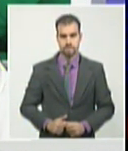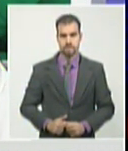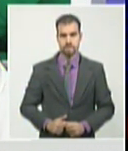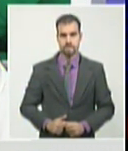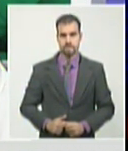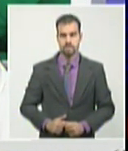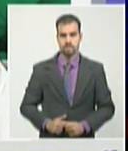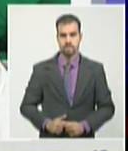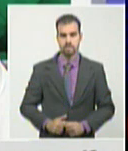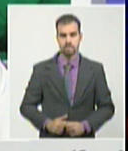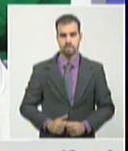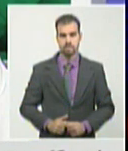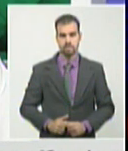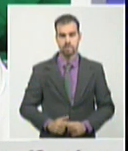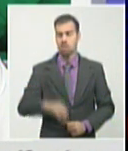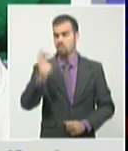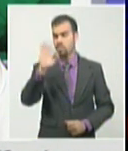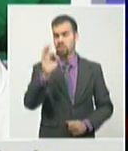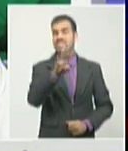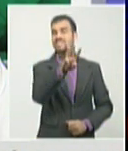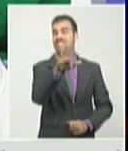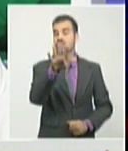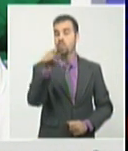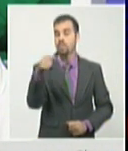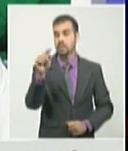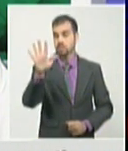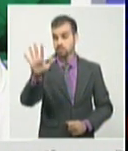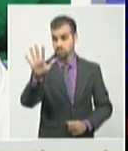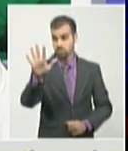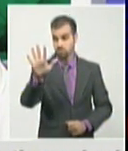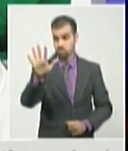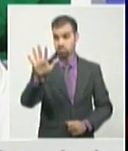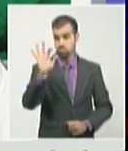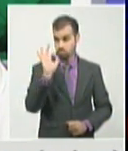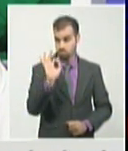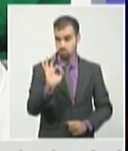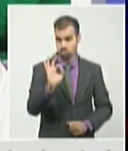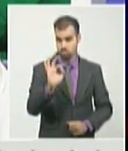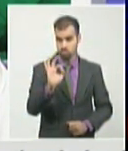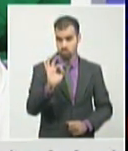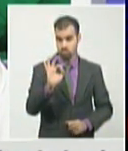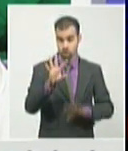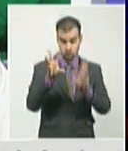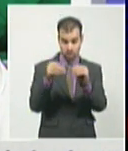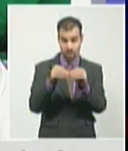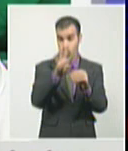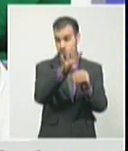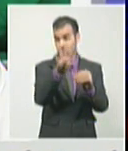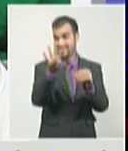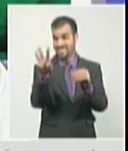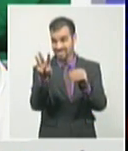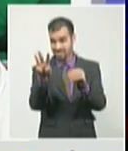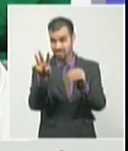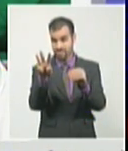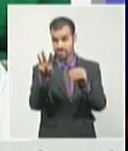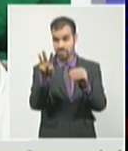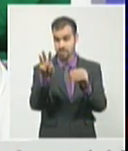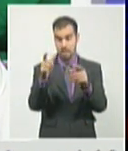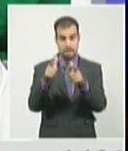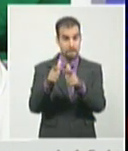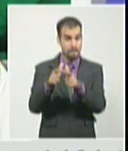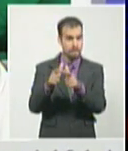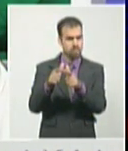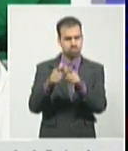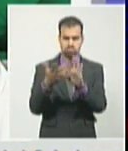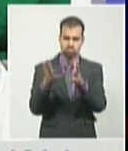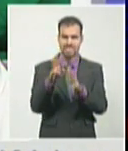35,5 por ciento de los 443 casos del té pero la fuente de infección está